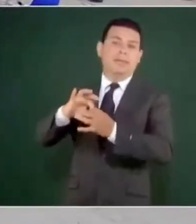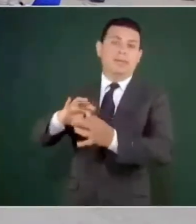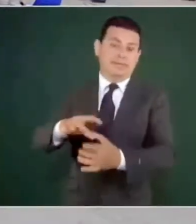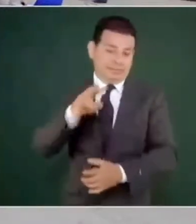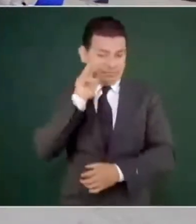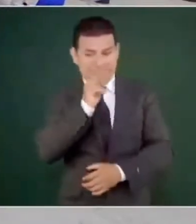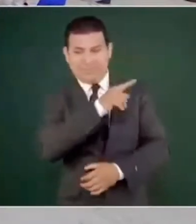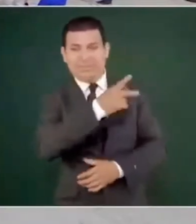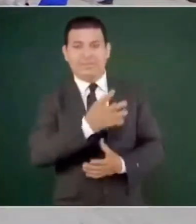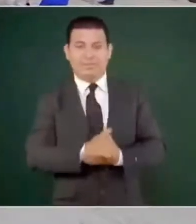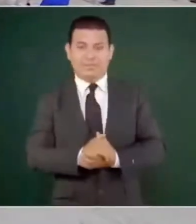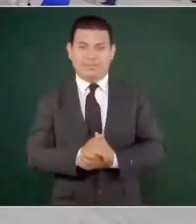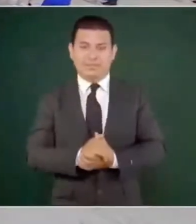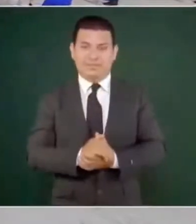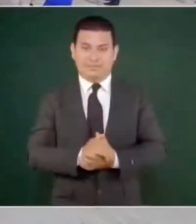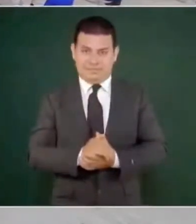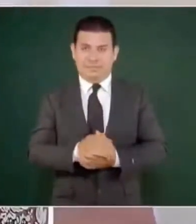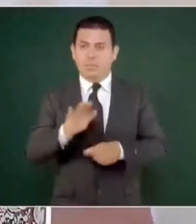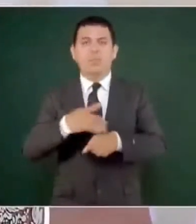¿Por qué no lo pones?